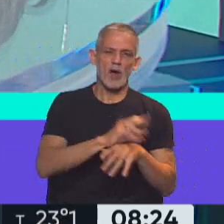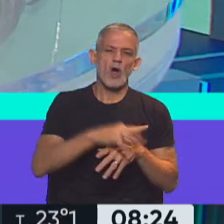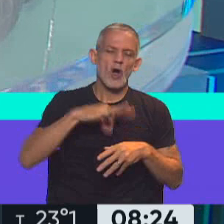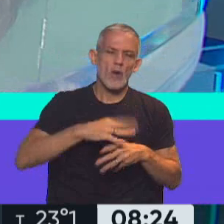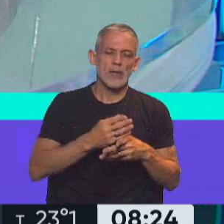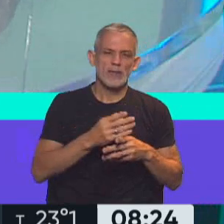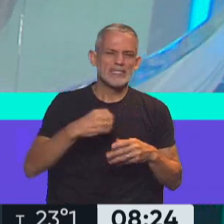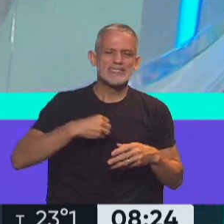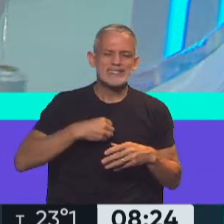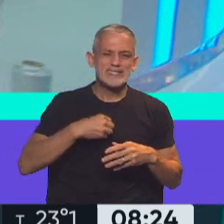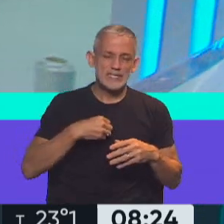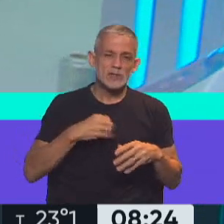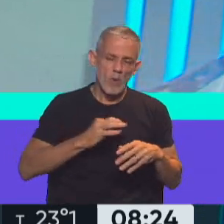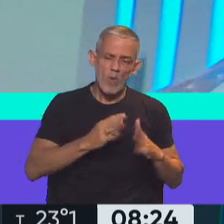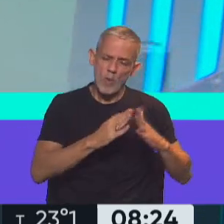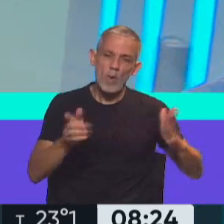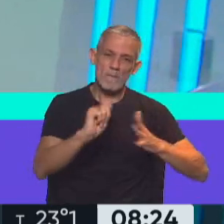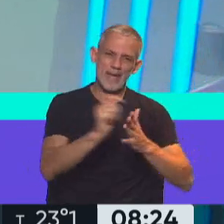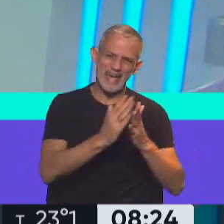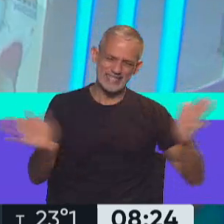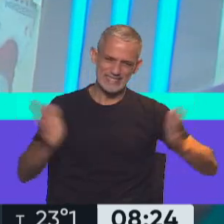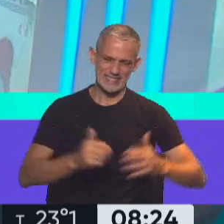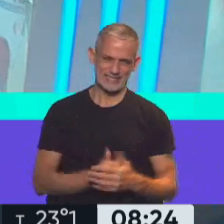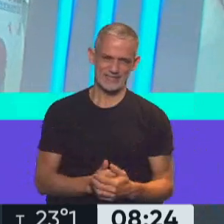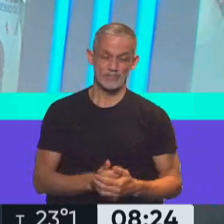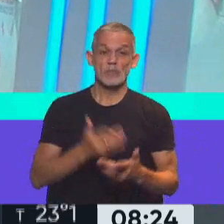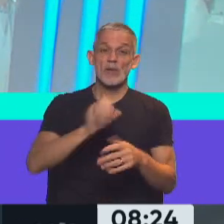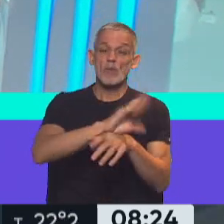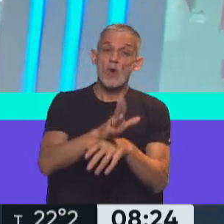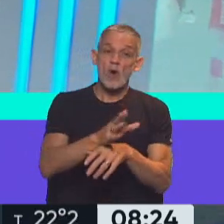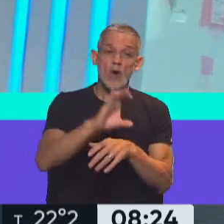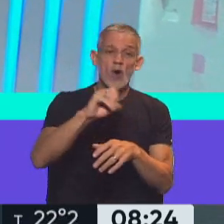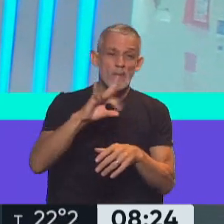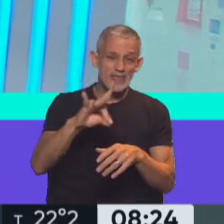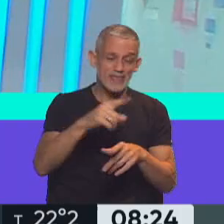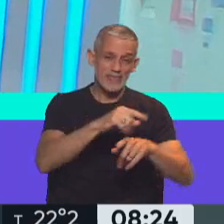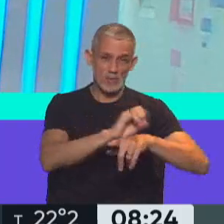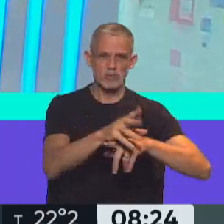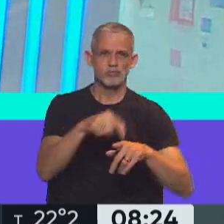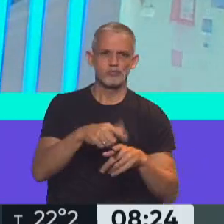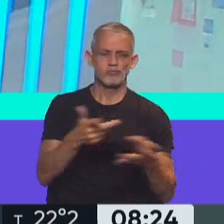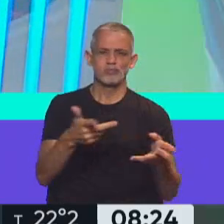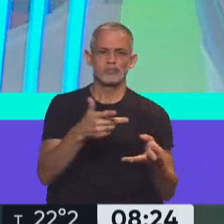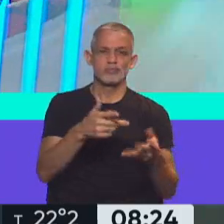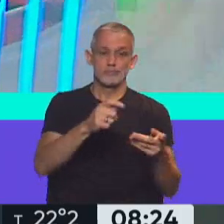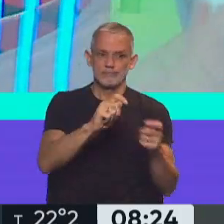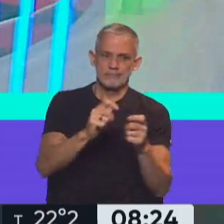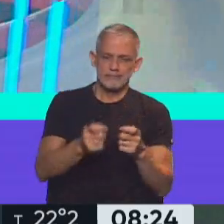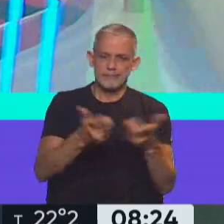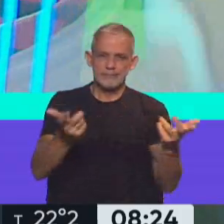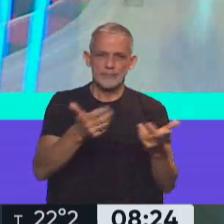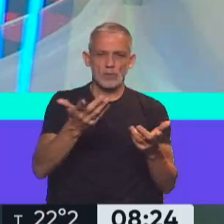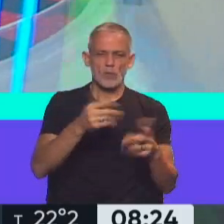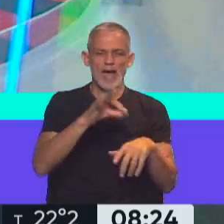estos síntomas por muchísimos meses. Además, doctora, porque el COVID no es una entelequia, el COVID es